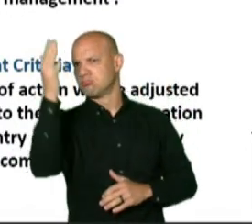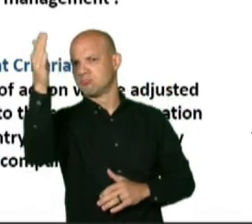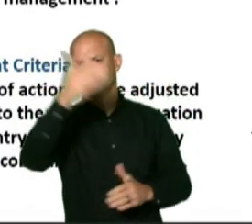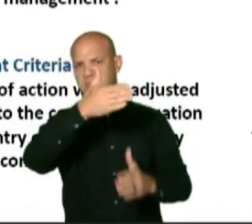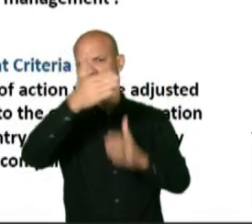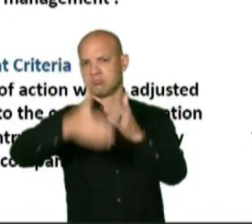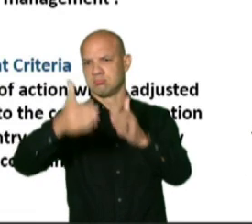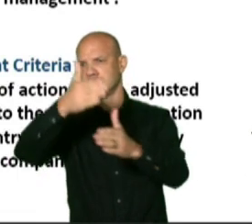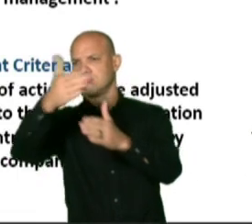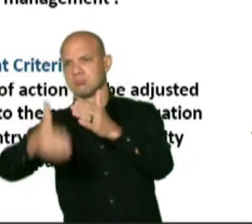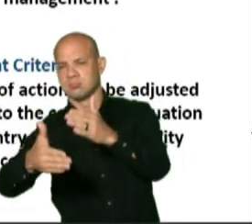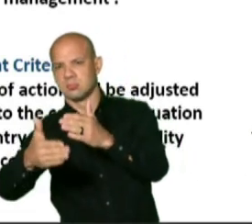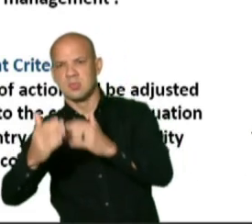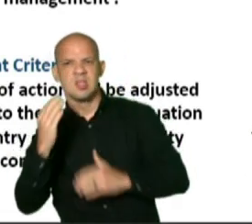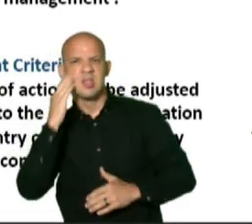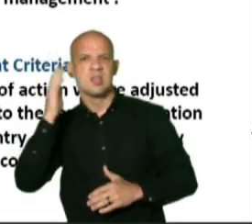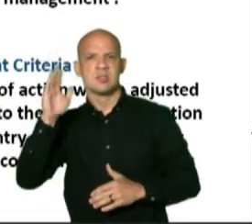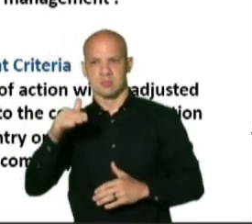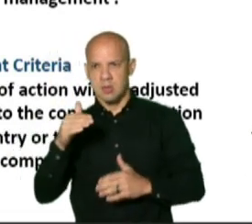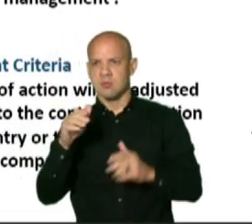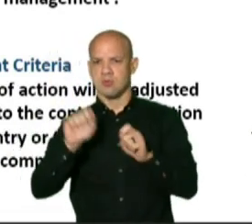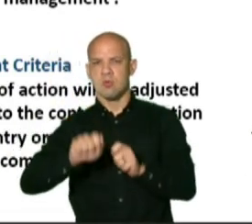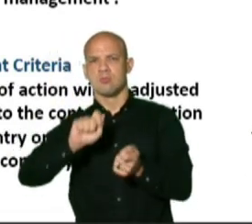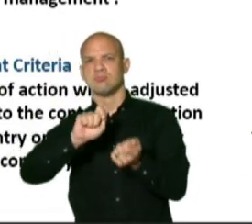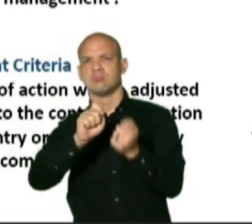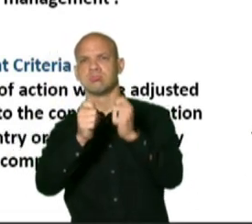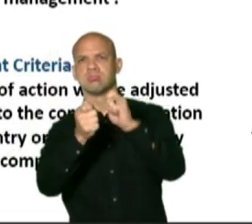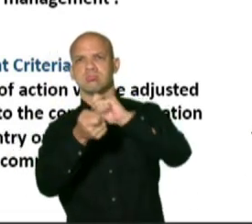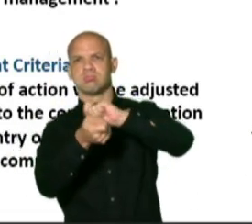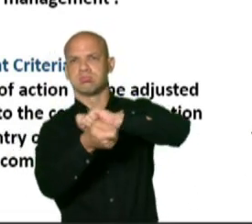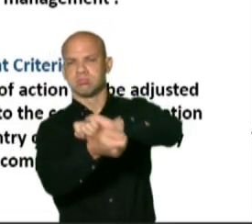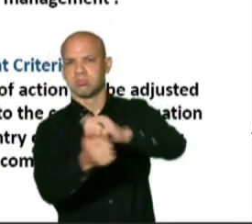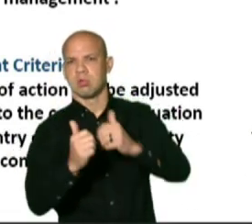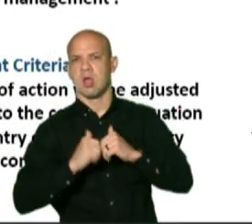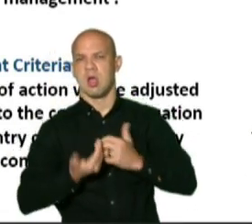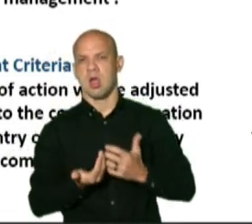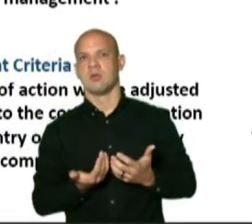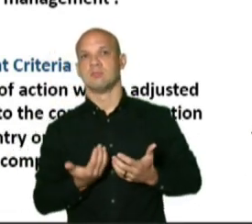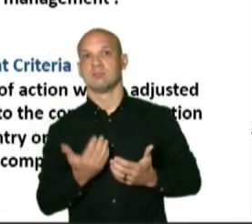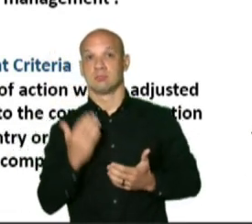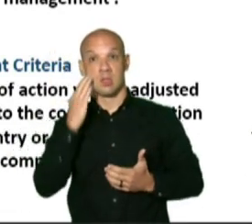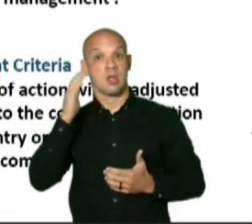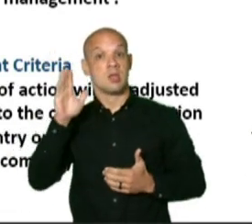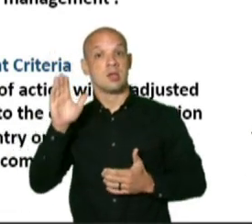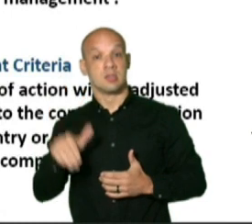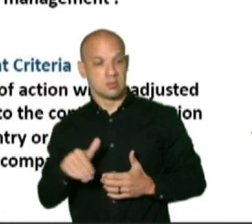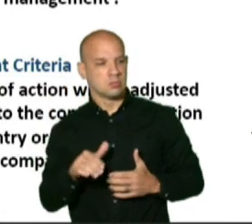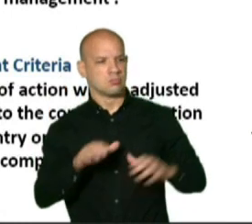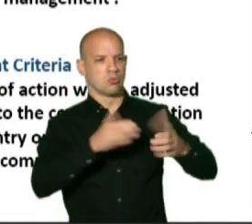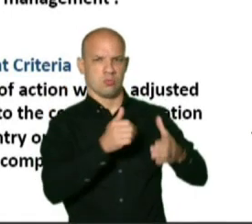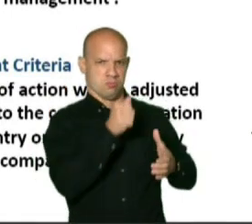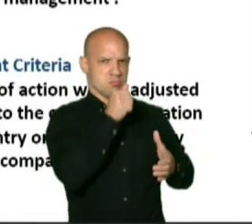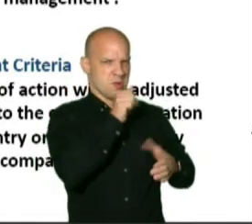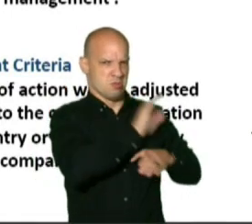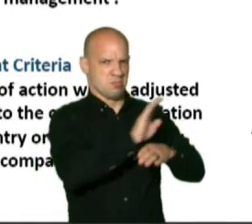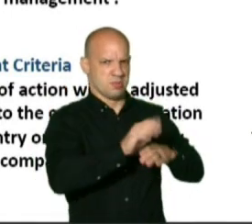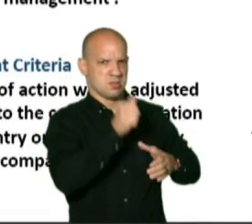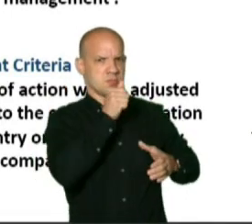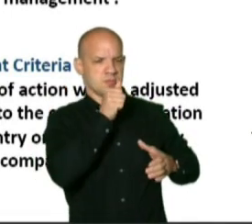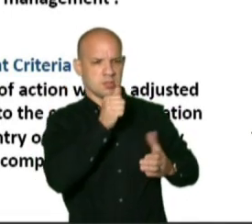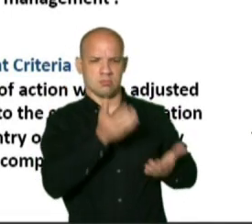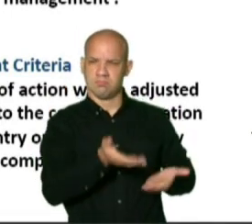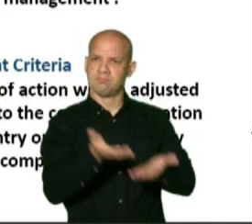que lleven a esta internalización y lograr el cambio que se necesita. Reconociendo esto, el sector privado presentó un